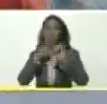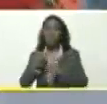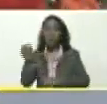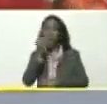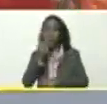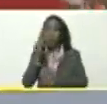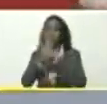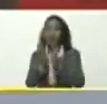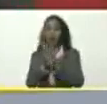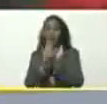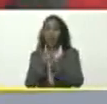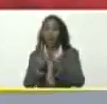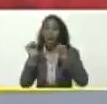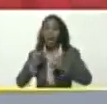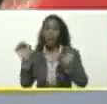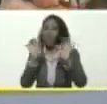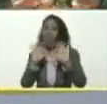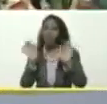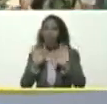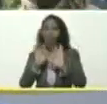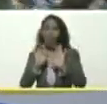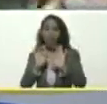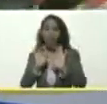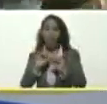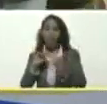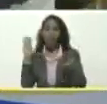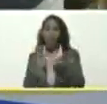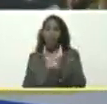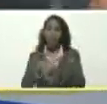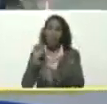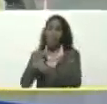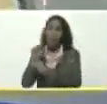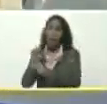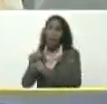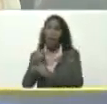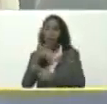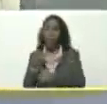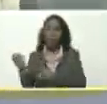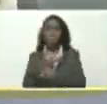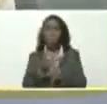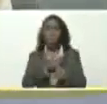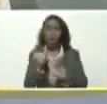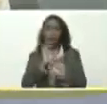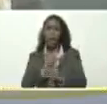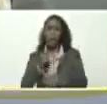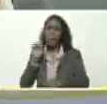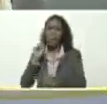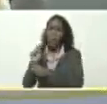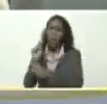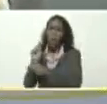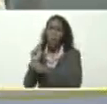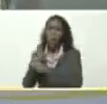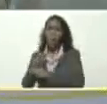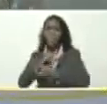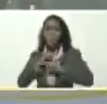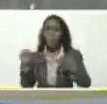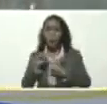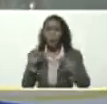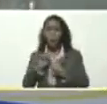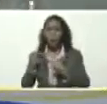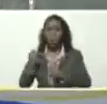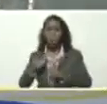su arepita. Aquí nadie les va a aplicar xenofobia, desprecio, nadie los va a insultar, nadie los va a explotar, nadie los va a